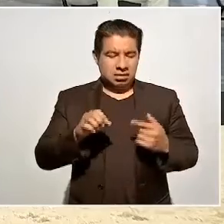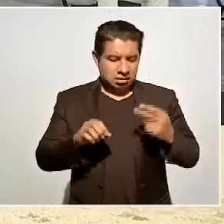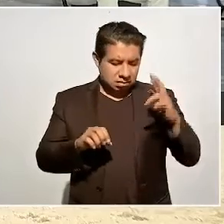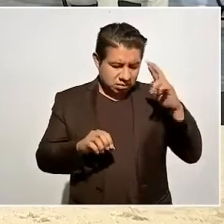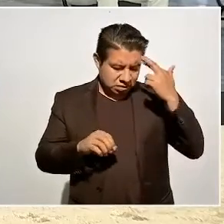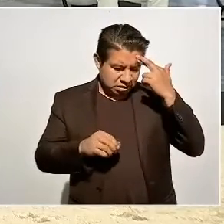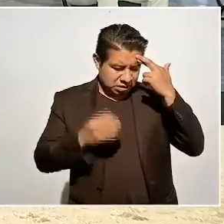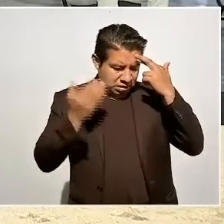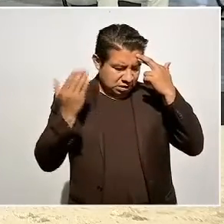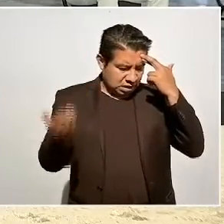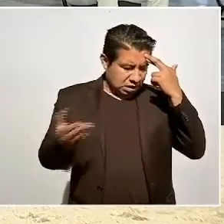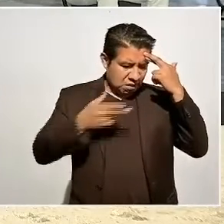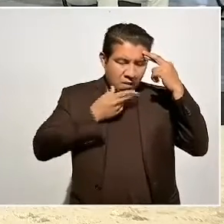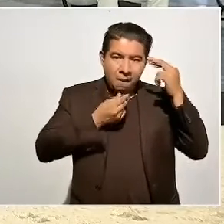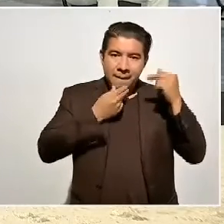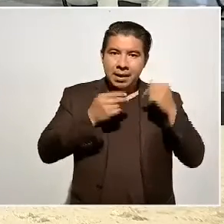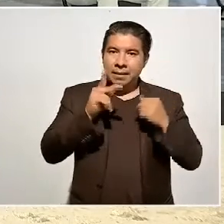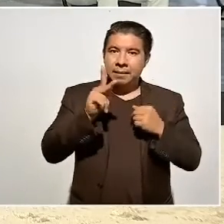es